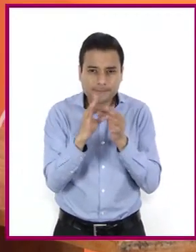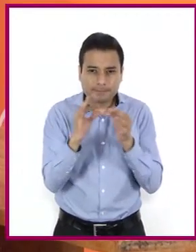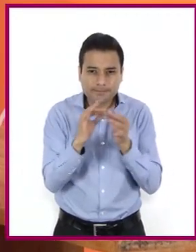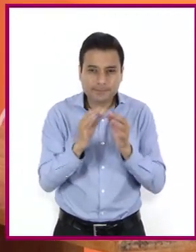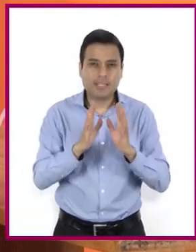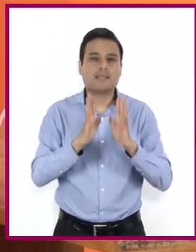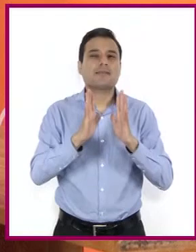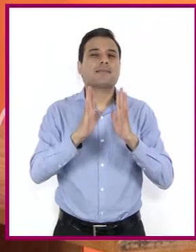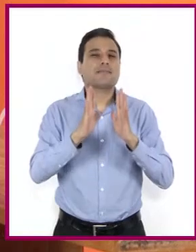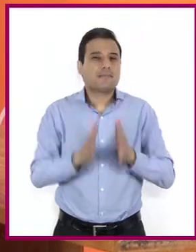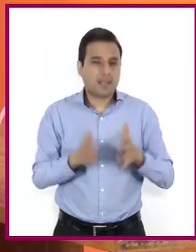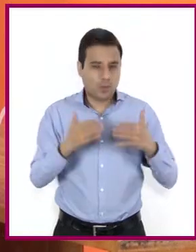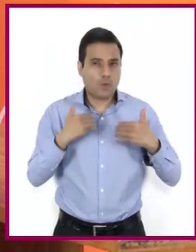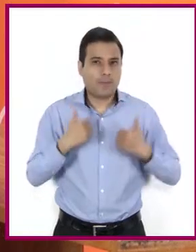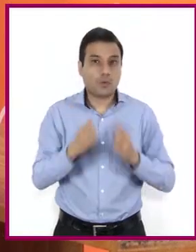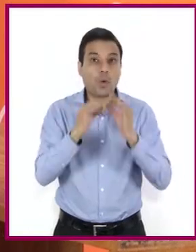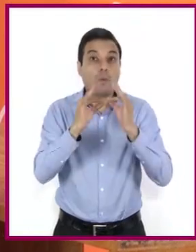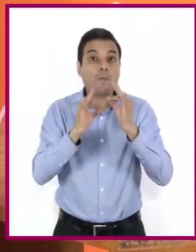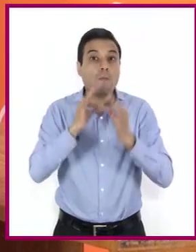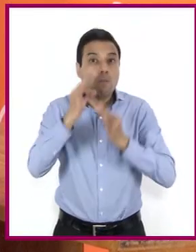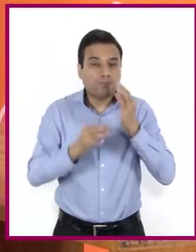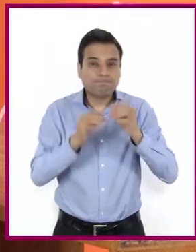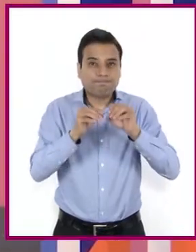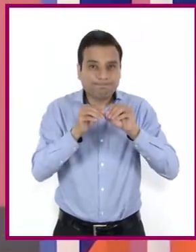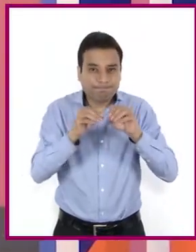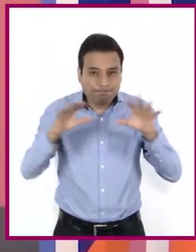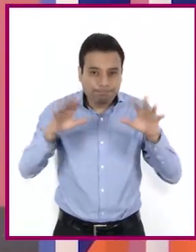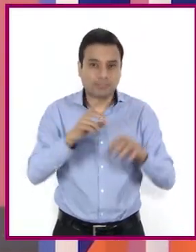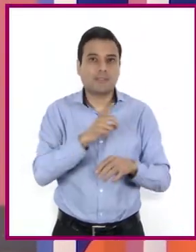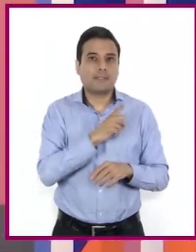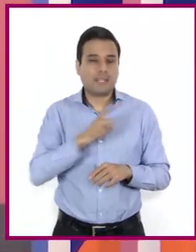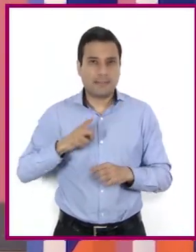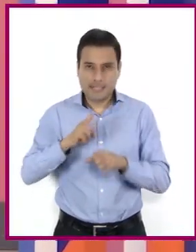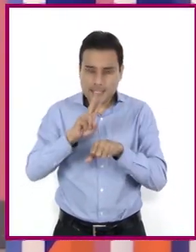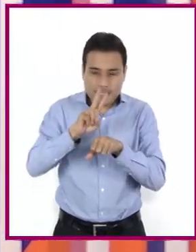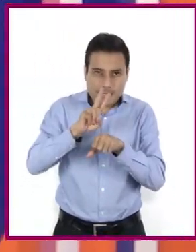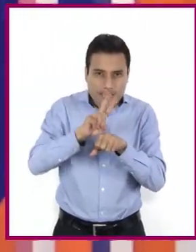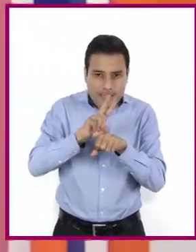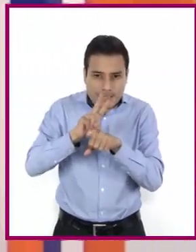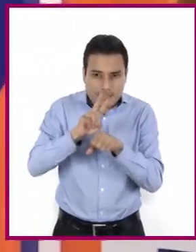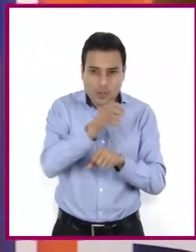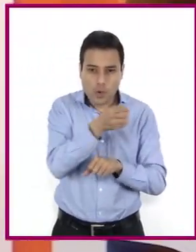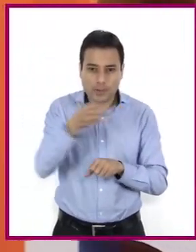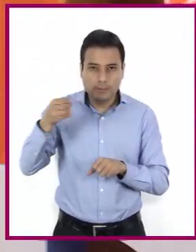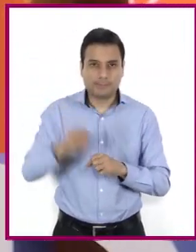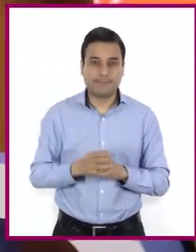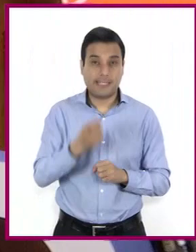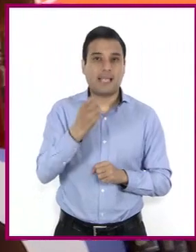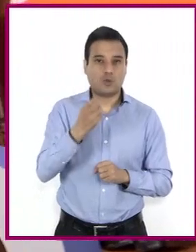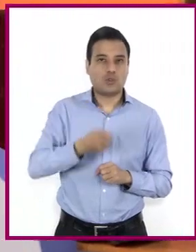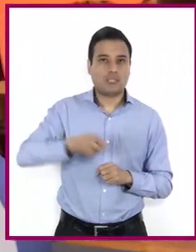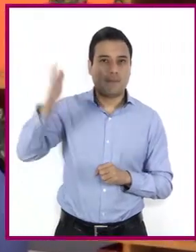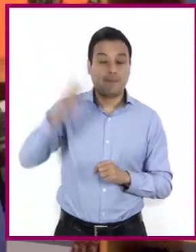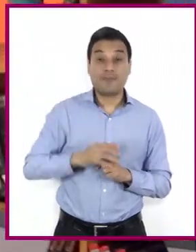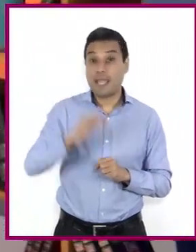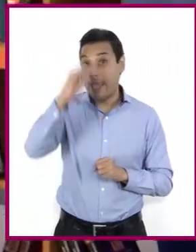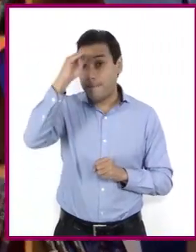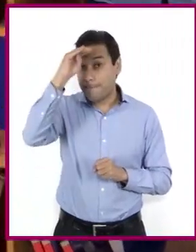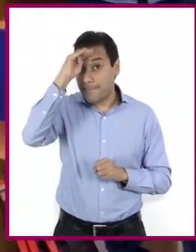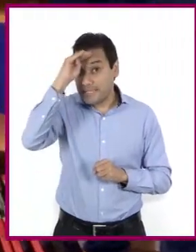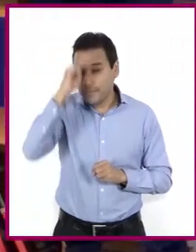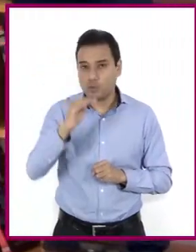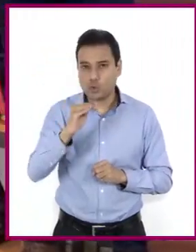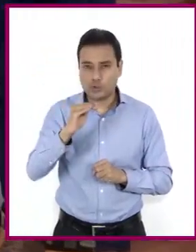seguimiento a las campañas se debe hacer de manera muy organizada. Claro, a esto le llamamos pensamiento estratégico.